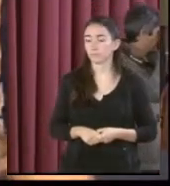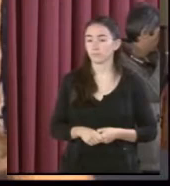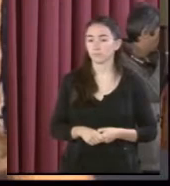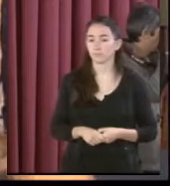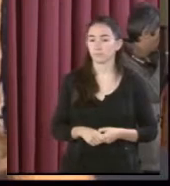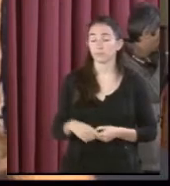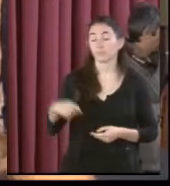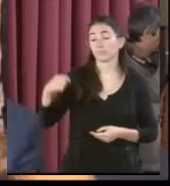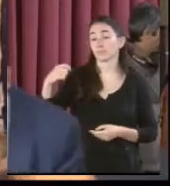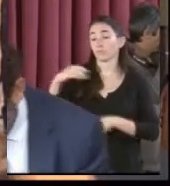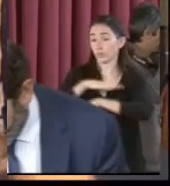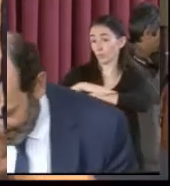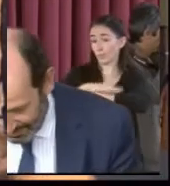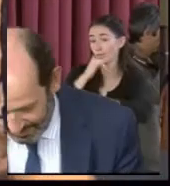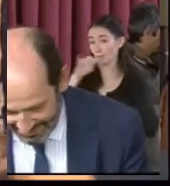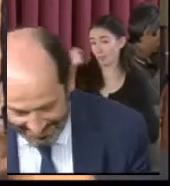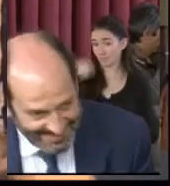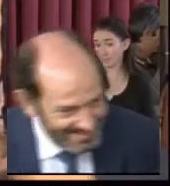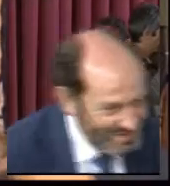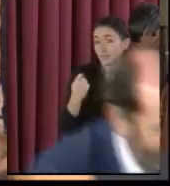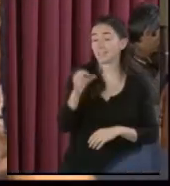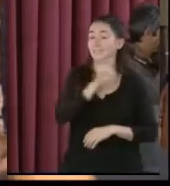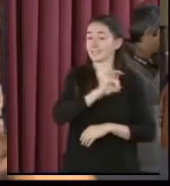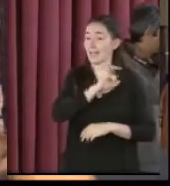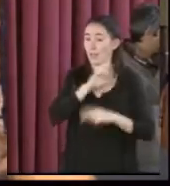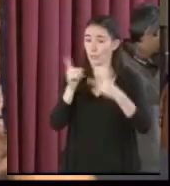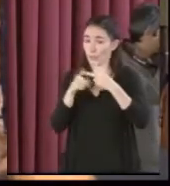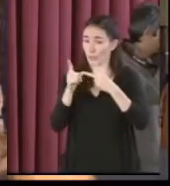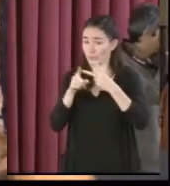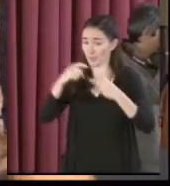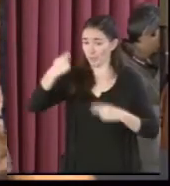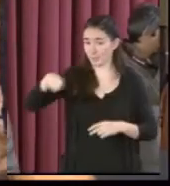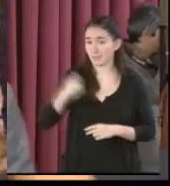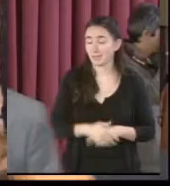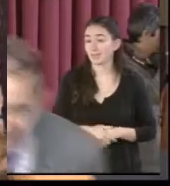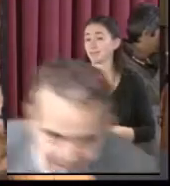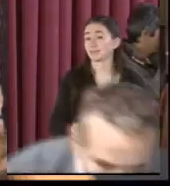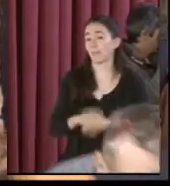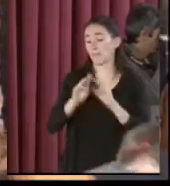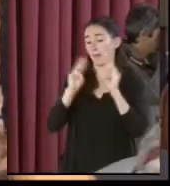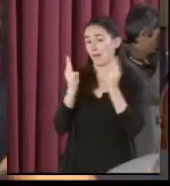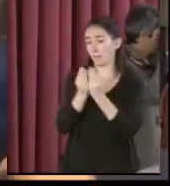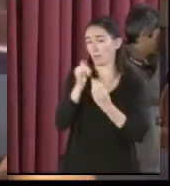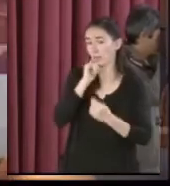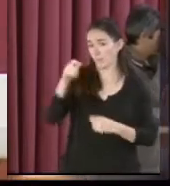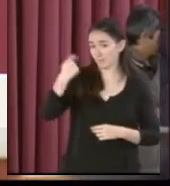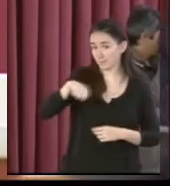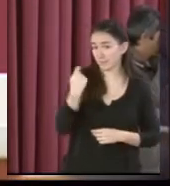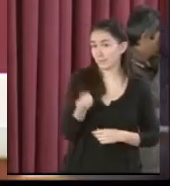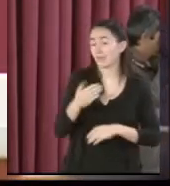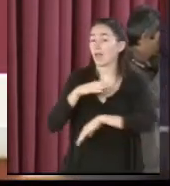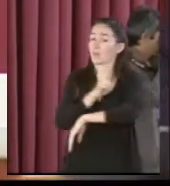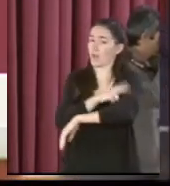Presidente del Gobierno de La Rioja, vicepresidente del Senado, presidenta del Parlamento, delegado de Gobierno, miembros de la